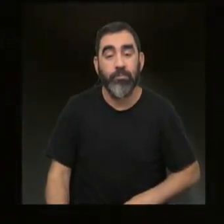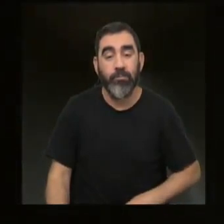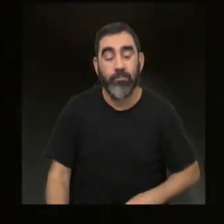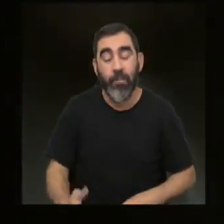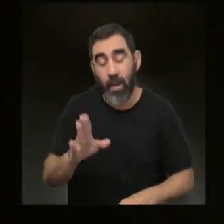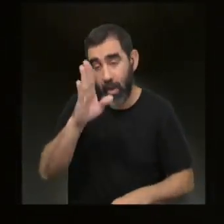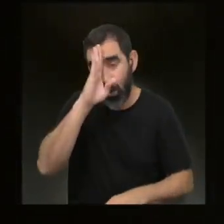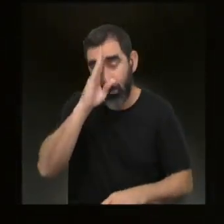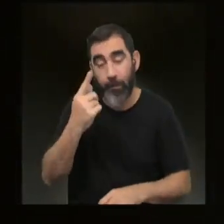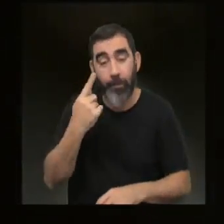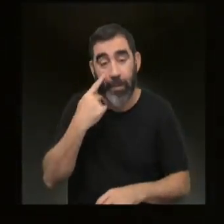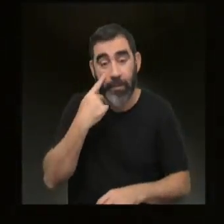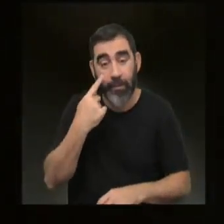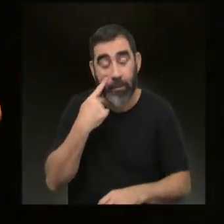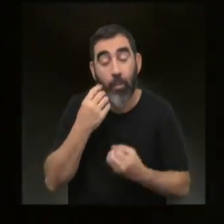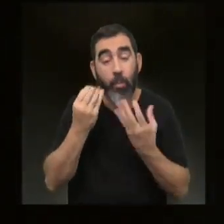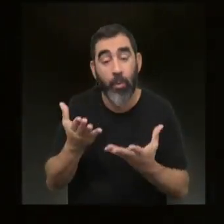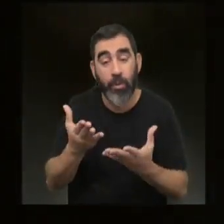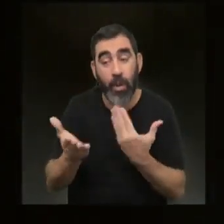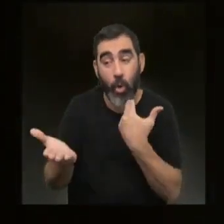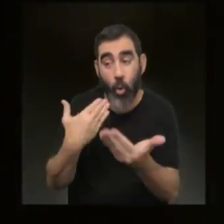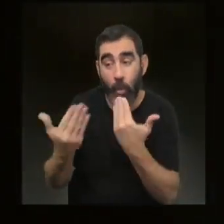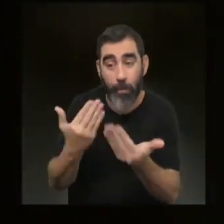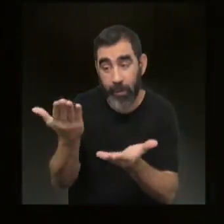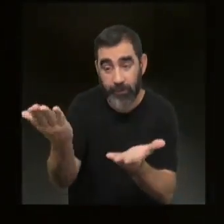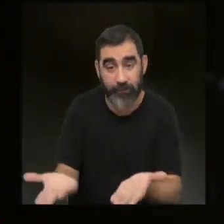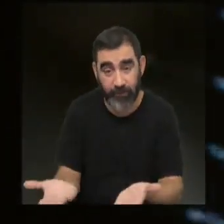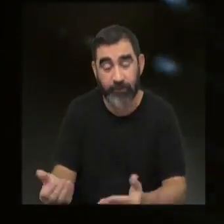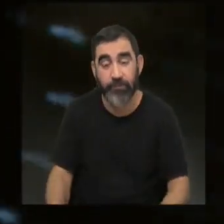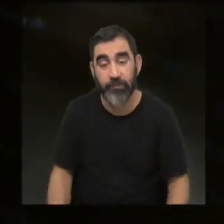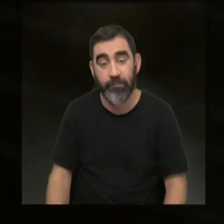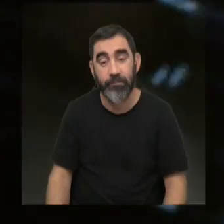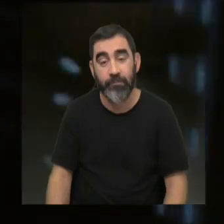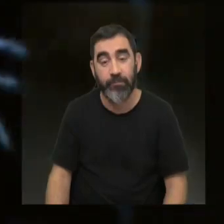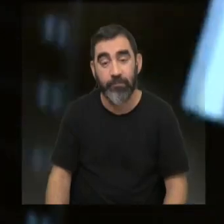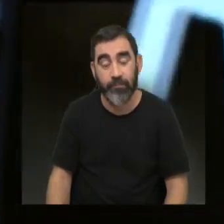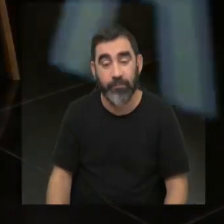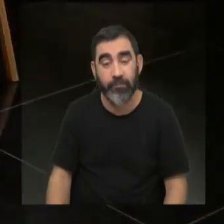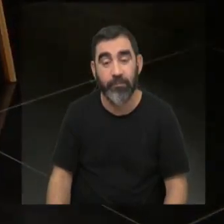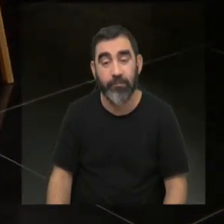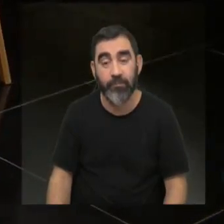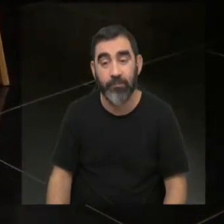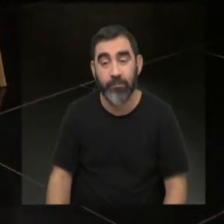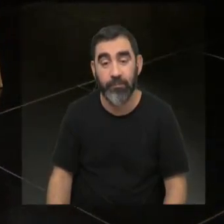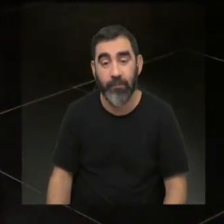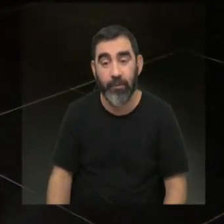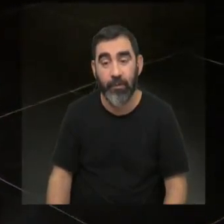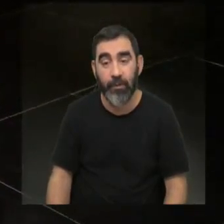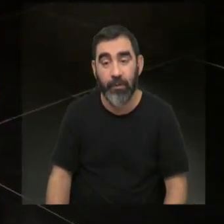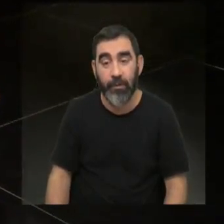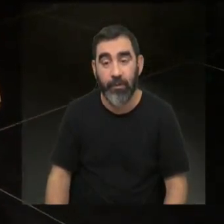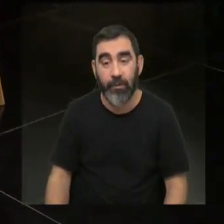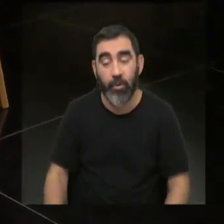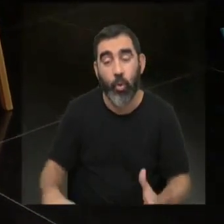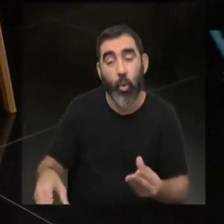a conocerla básicamente a partir de que empezamos a conversar con ella, ¿no? Y el ejemplo del ChatGPT era para eso, ¿no? Sí, en realidad si querés para